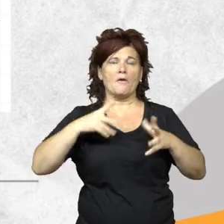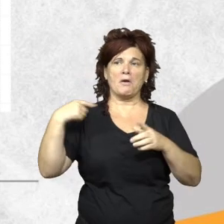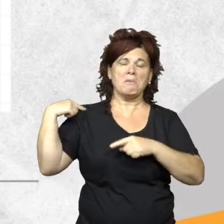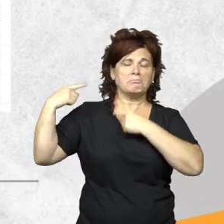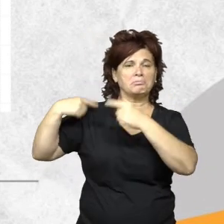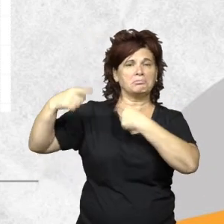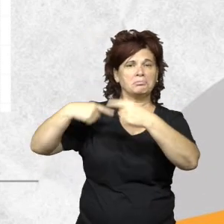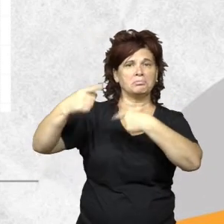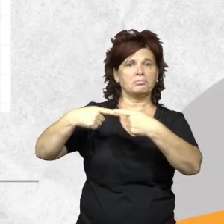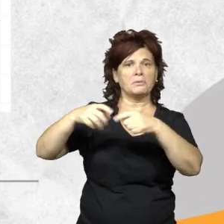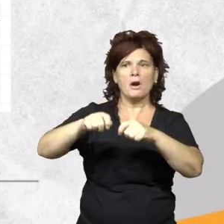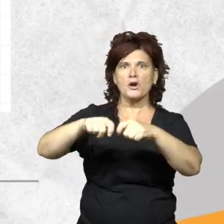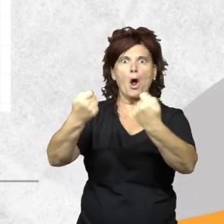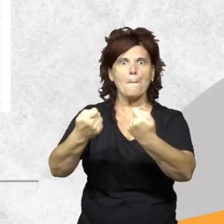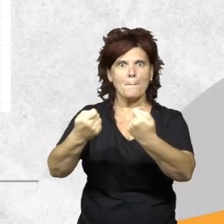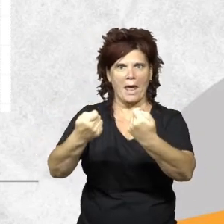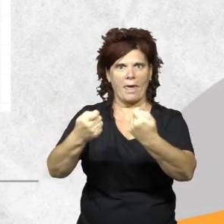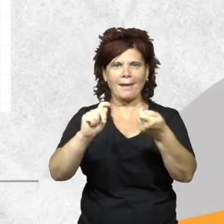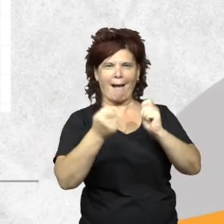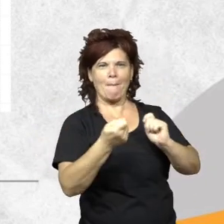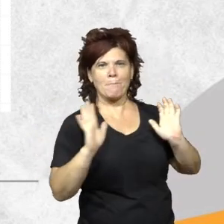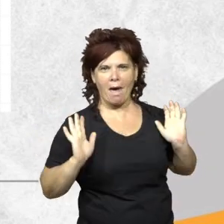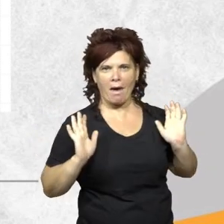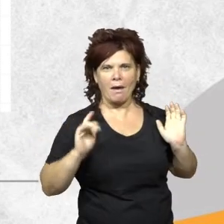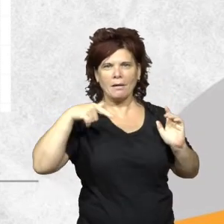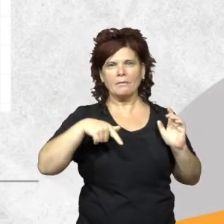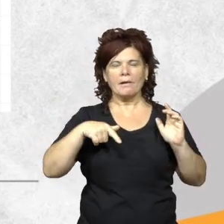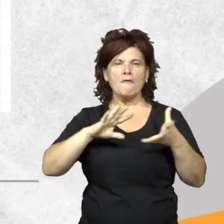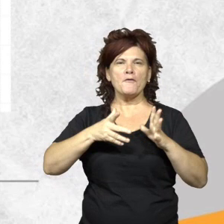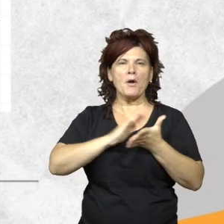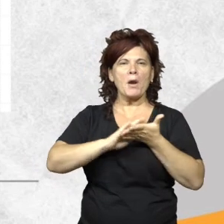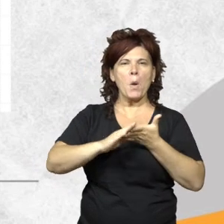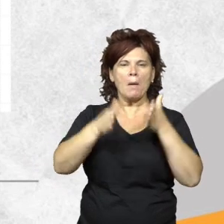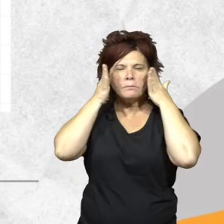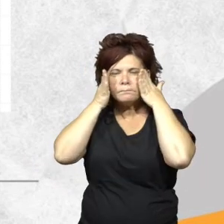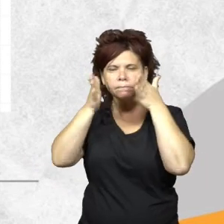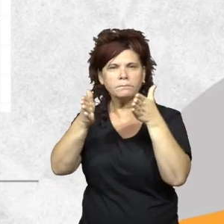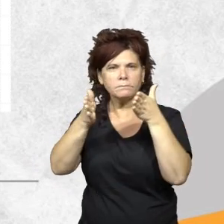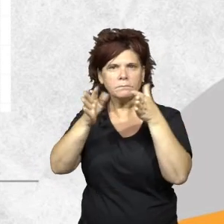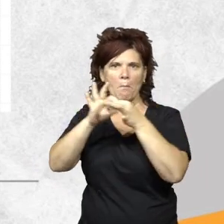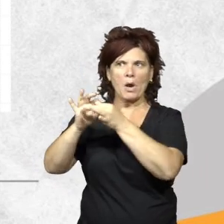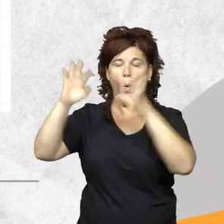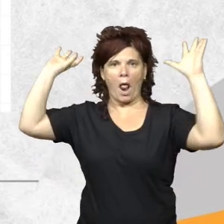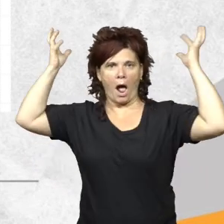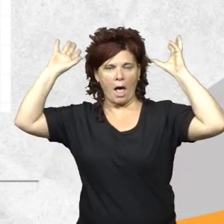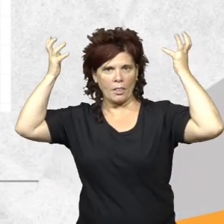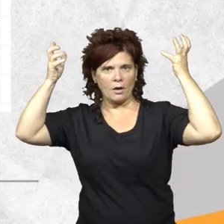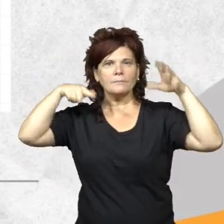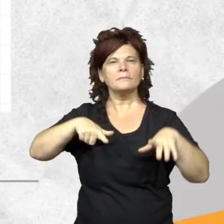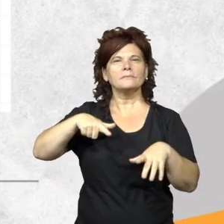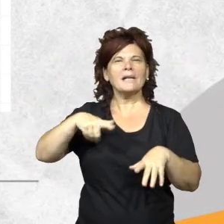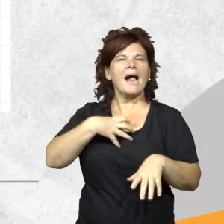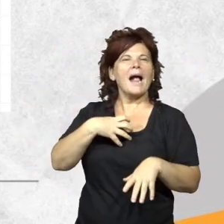manera clásica. Entonces, estamos hablando de que estamos frente a un nuevo paradigma ambiental, y este nuevo paradigma ambiental se